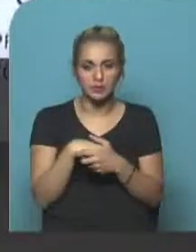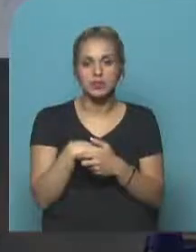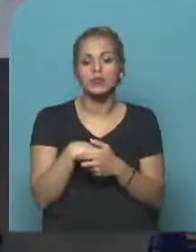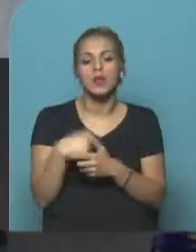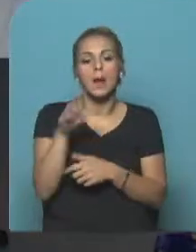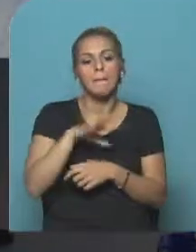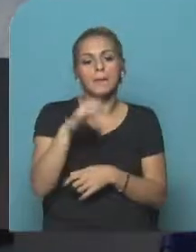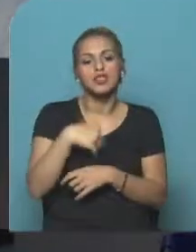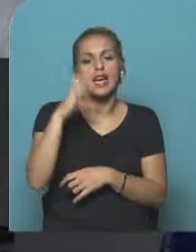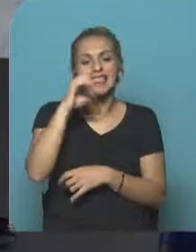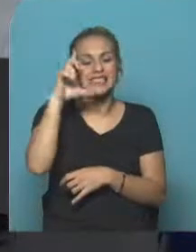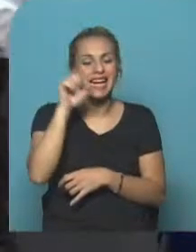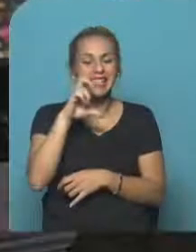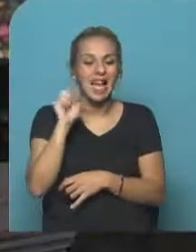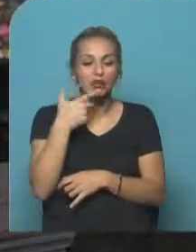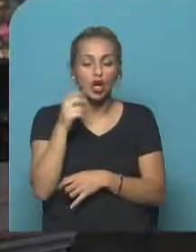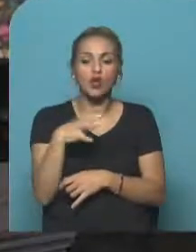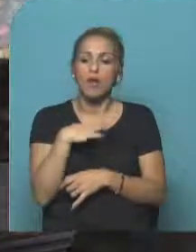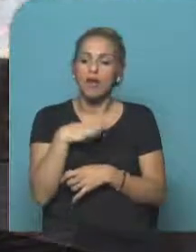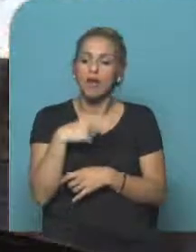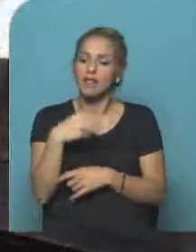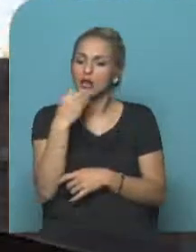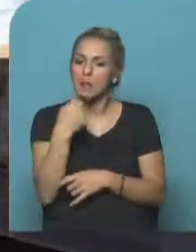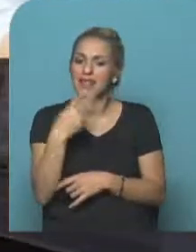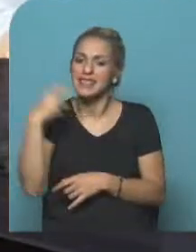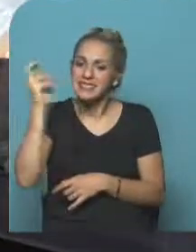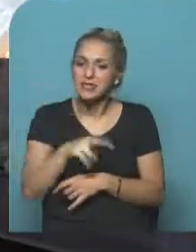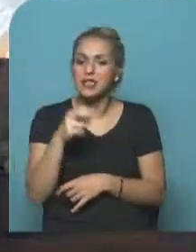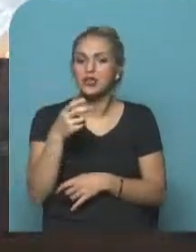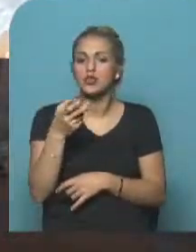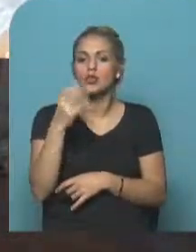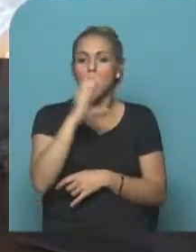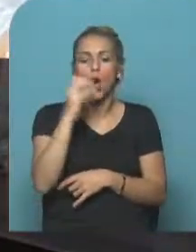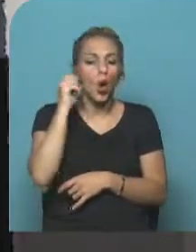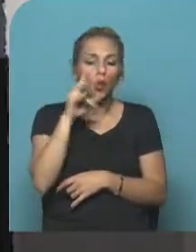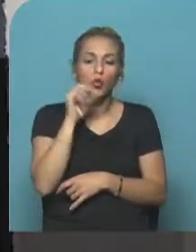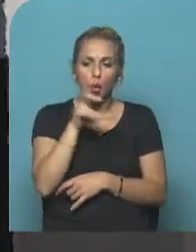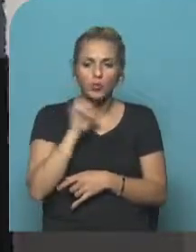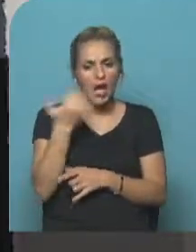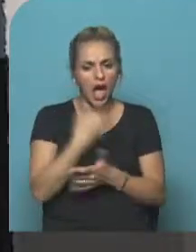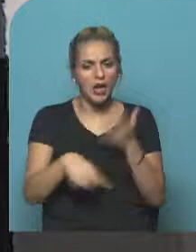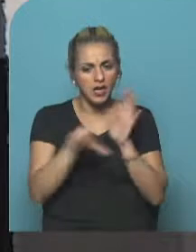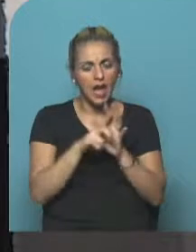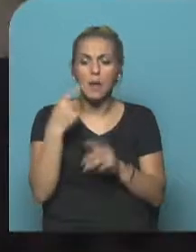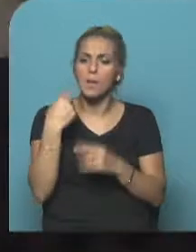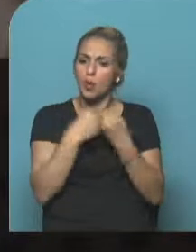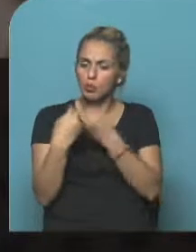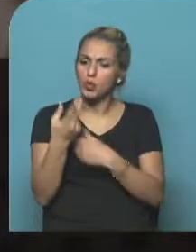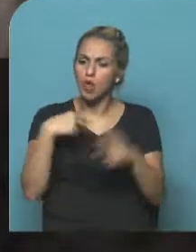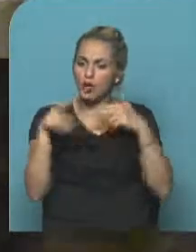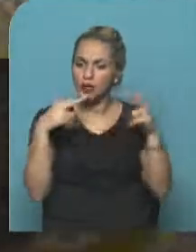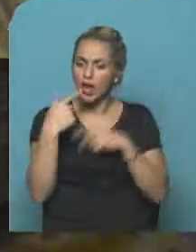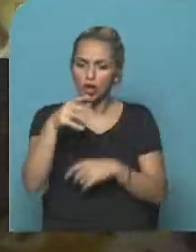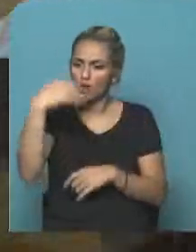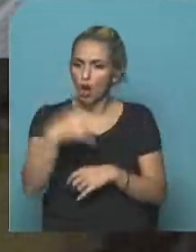Celíacos. Faltan menús sin gluten. A pesar de lo establecido por ley, muchos restaurantes no cumplen con la obligatoriedad